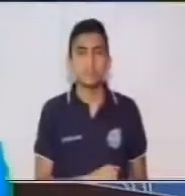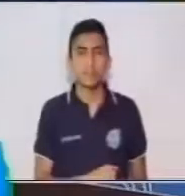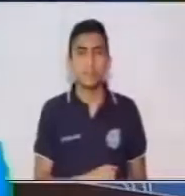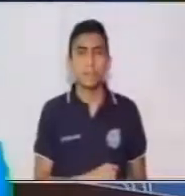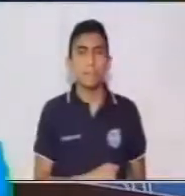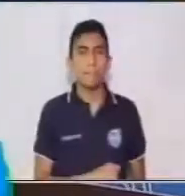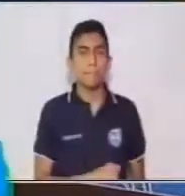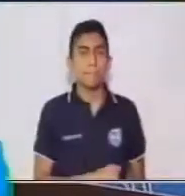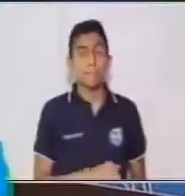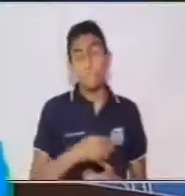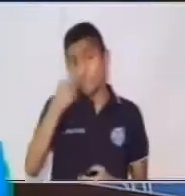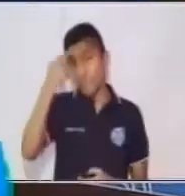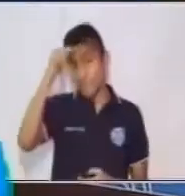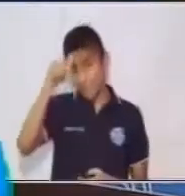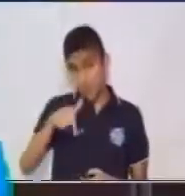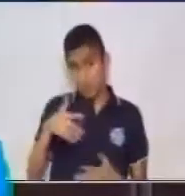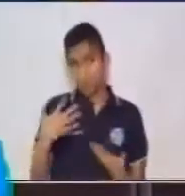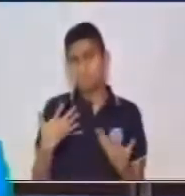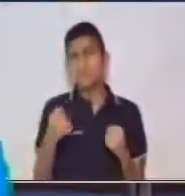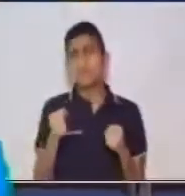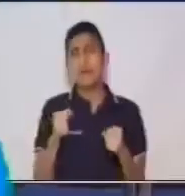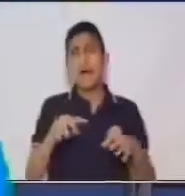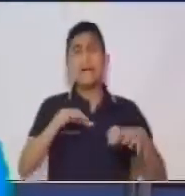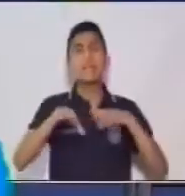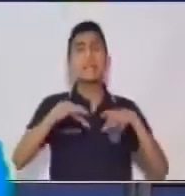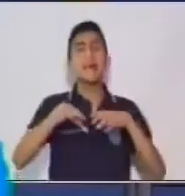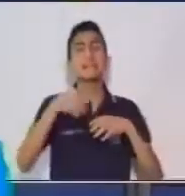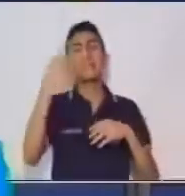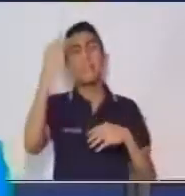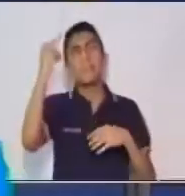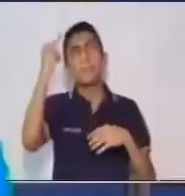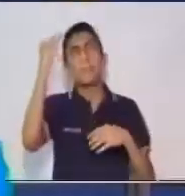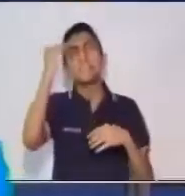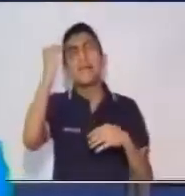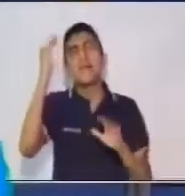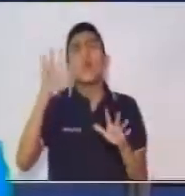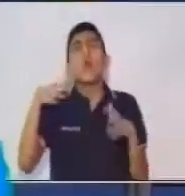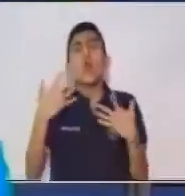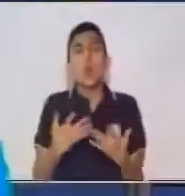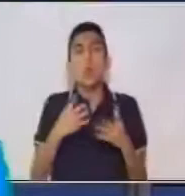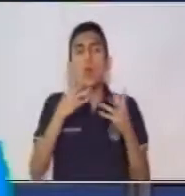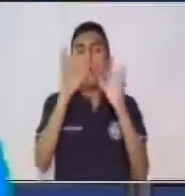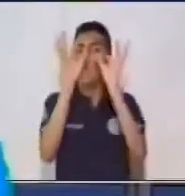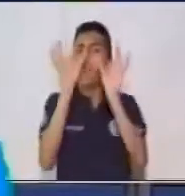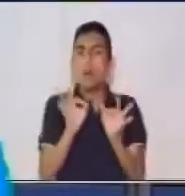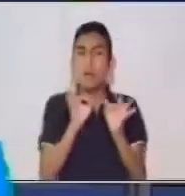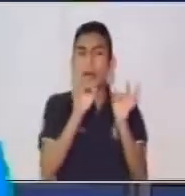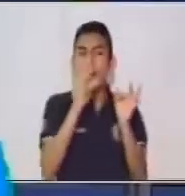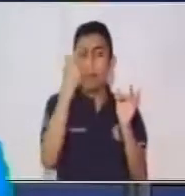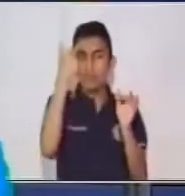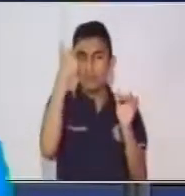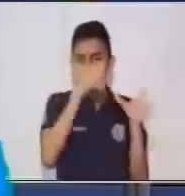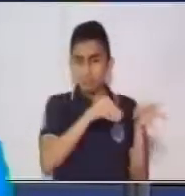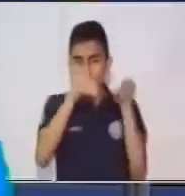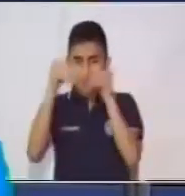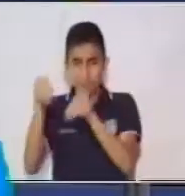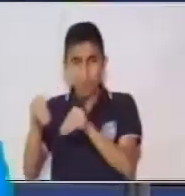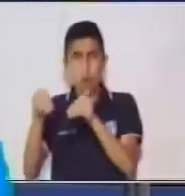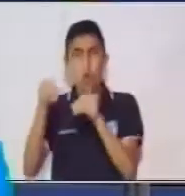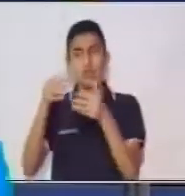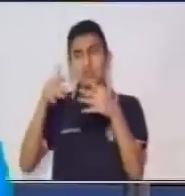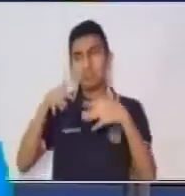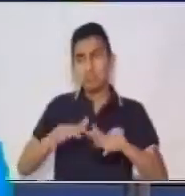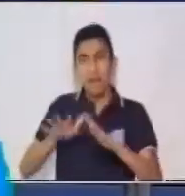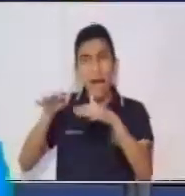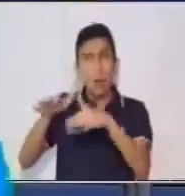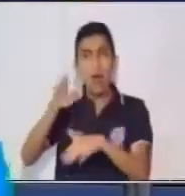Hoy realizaremos actividades que nos ayudarán a saber cuáles son los medios de transportes acuáticos, cuál es su